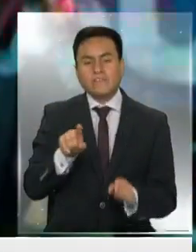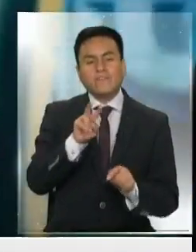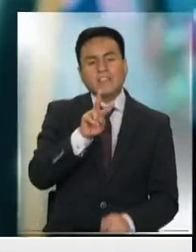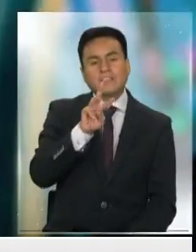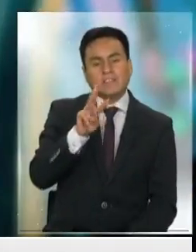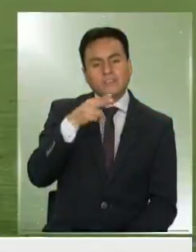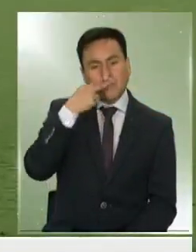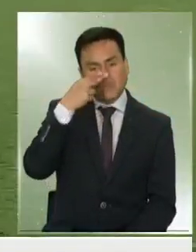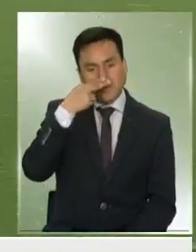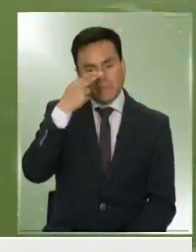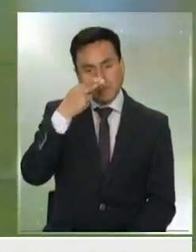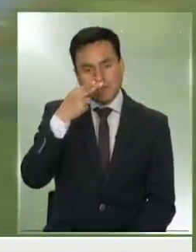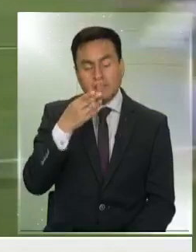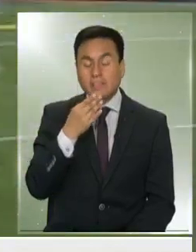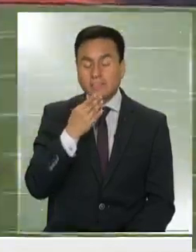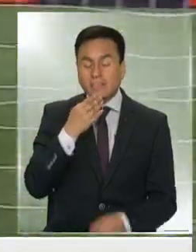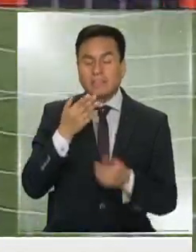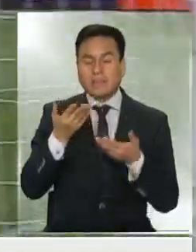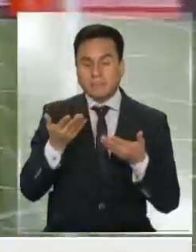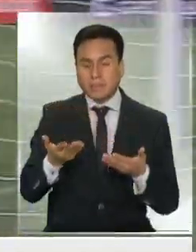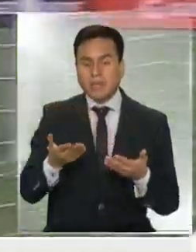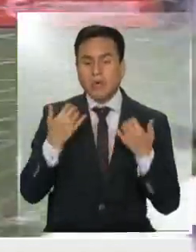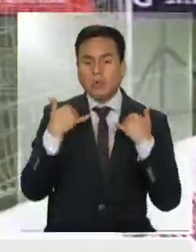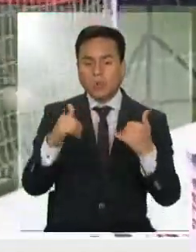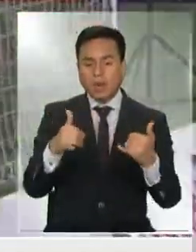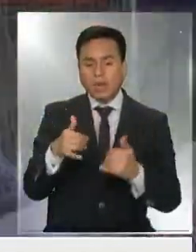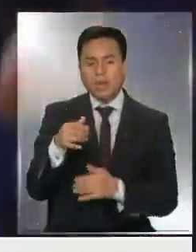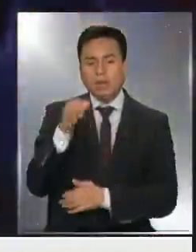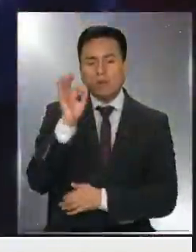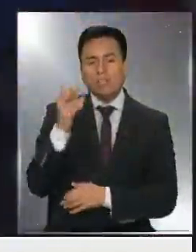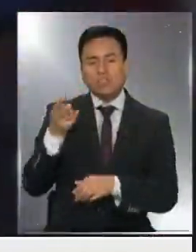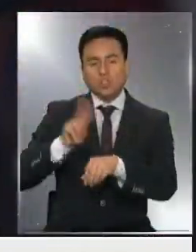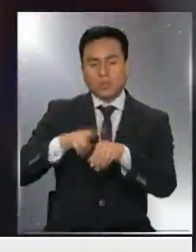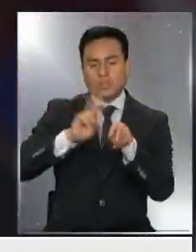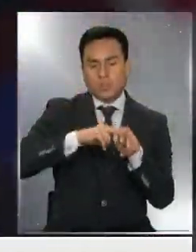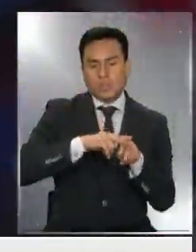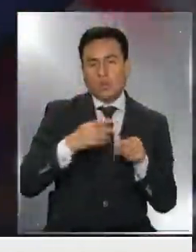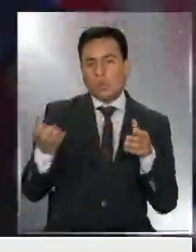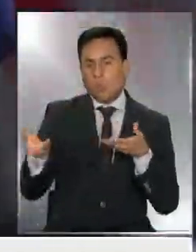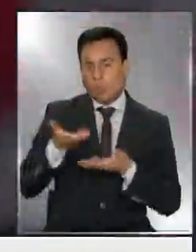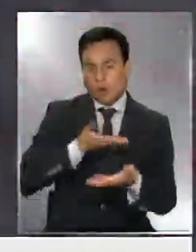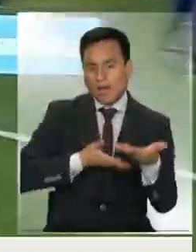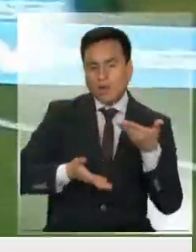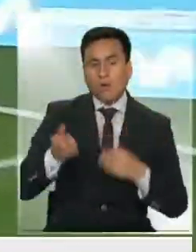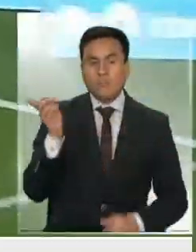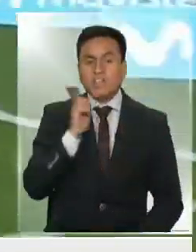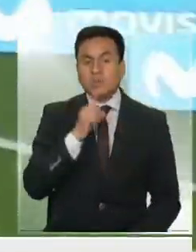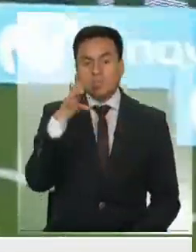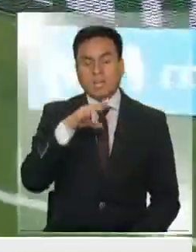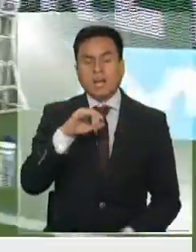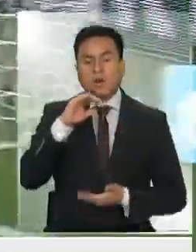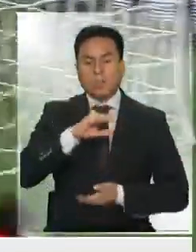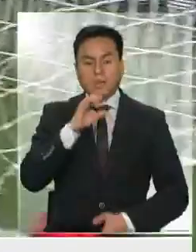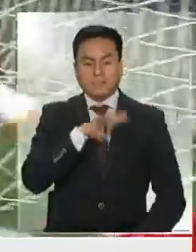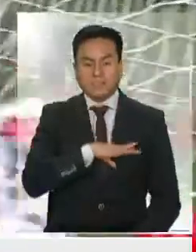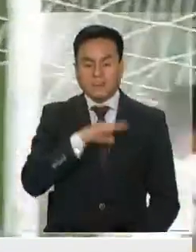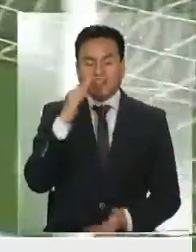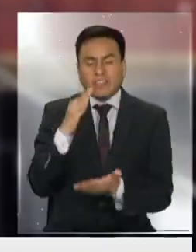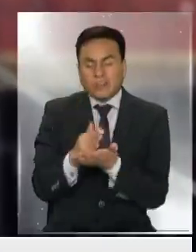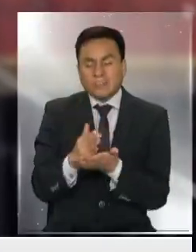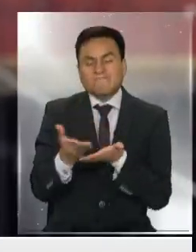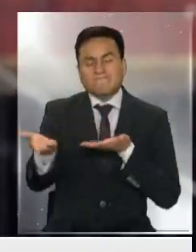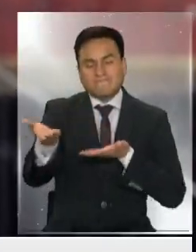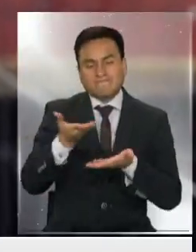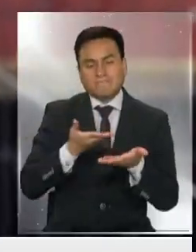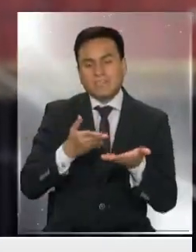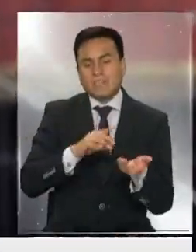23 de noviembre, como también el de jugar en reuniones dobles, o bien final única de la Copa Chile, hasta ahora con